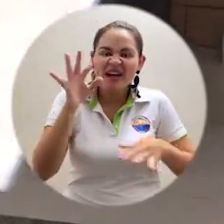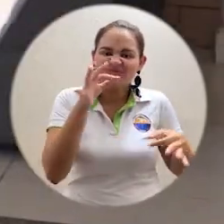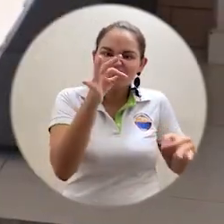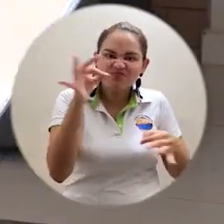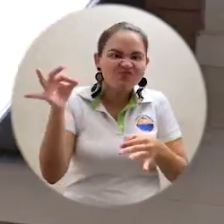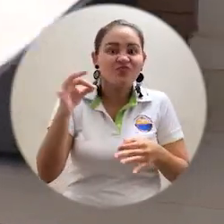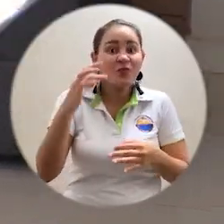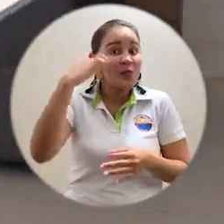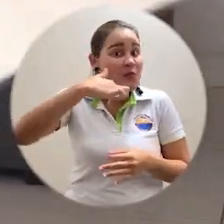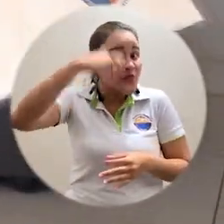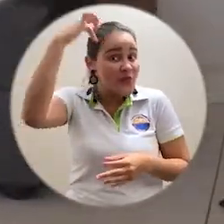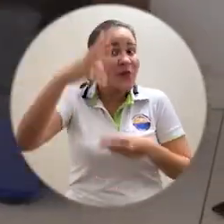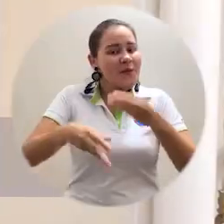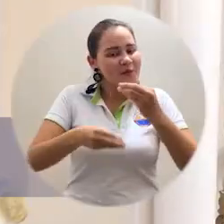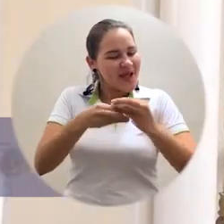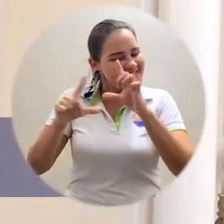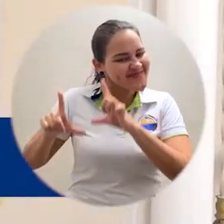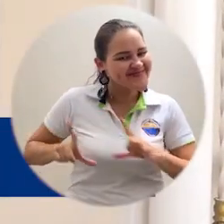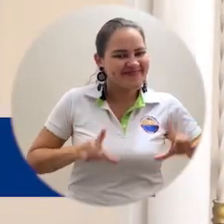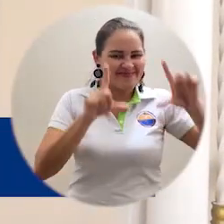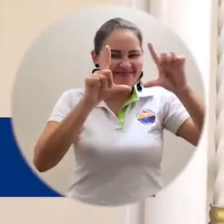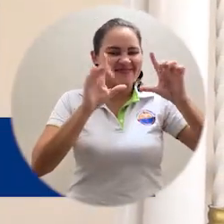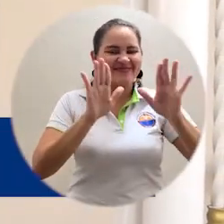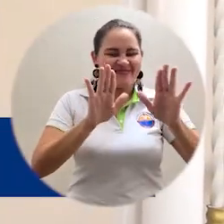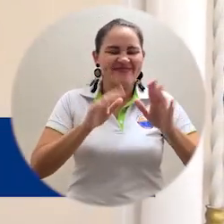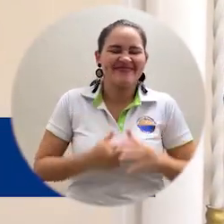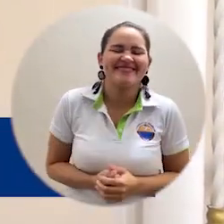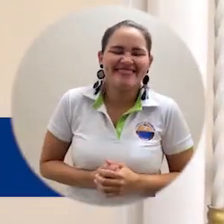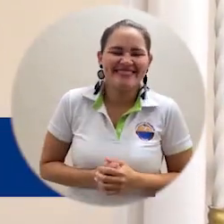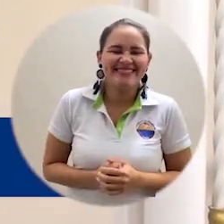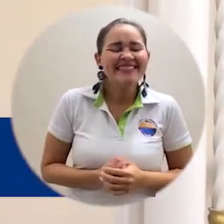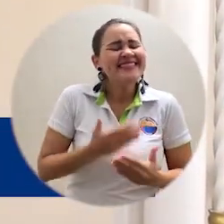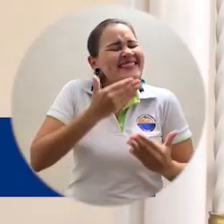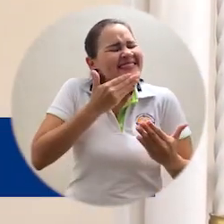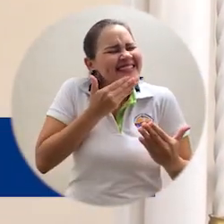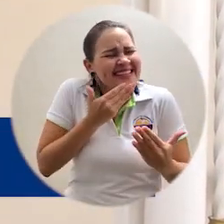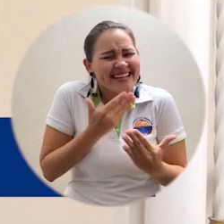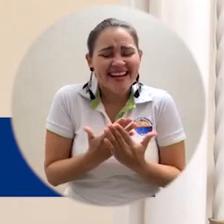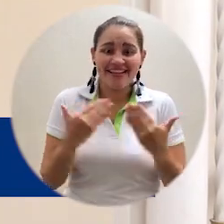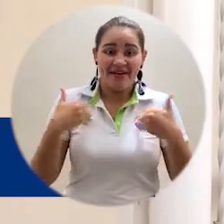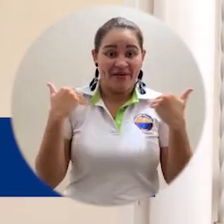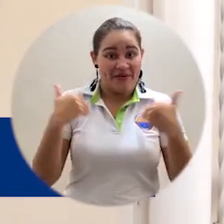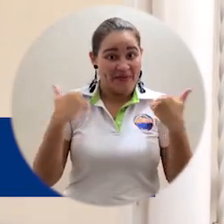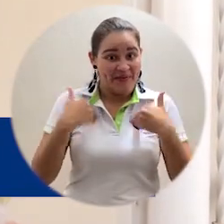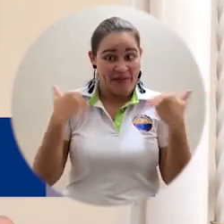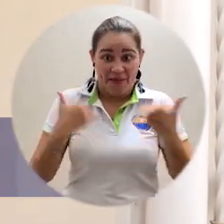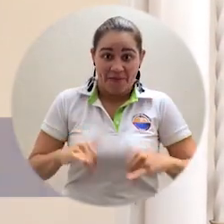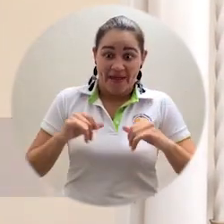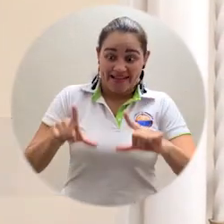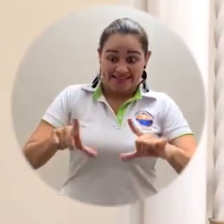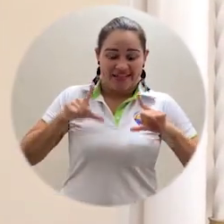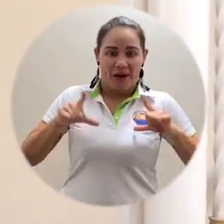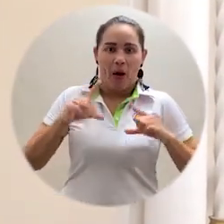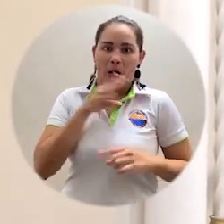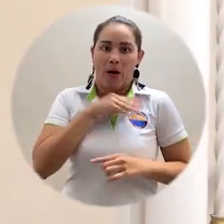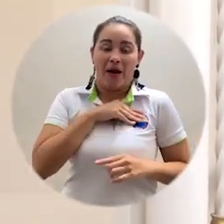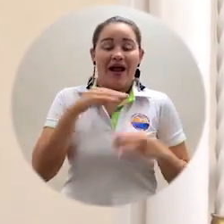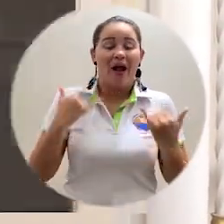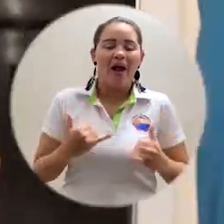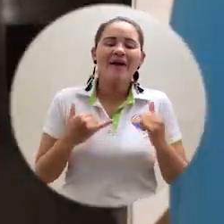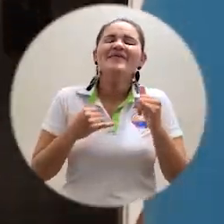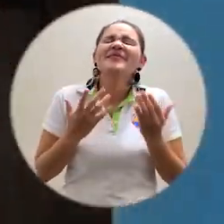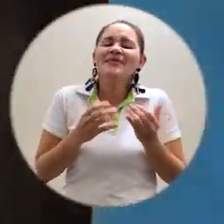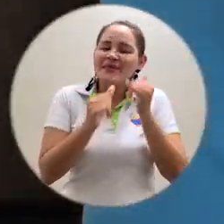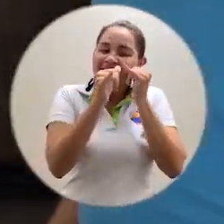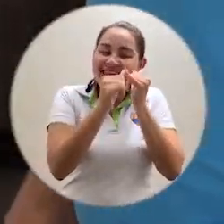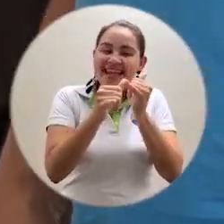y especialistas. Este gesto para mí es muy importante y estoy muy orgulloso por obtener hoy el título de